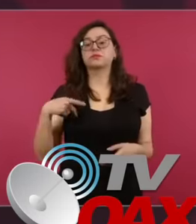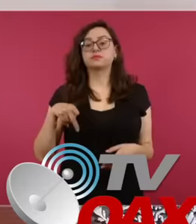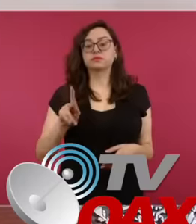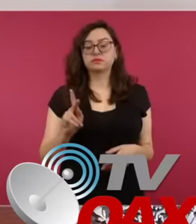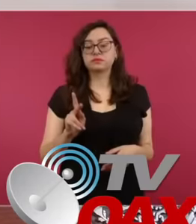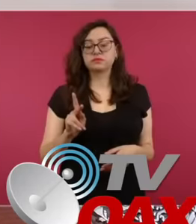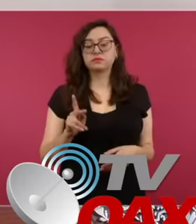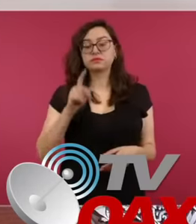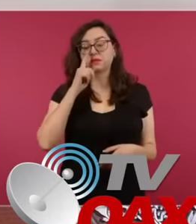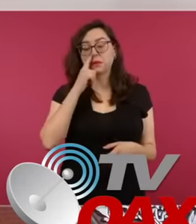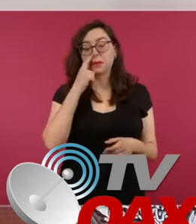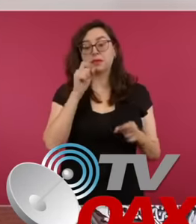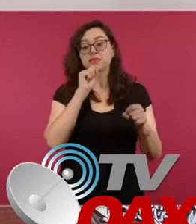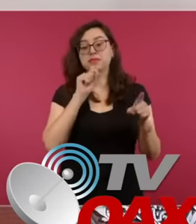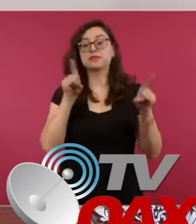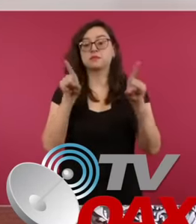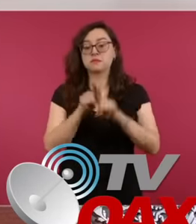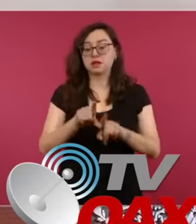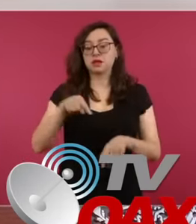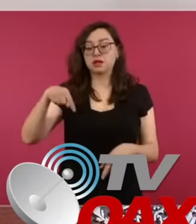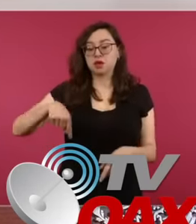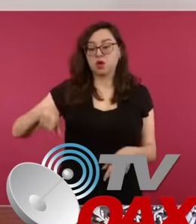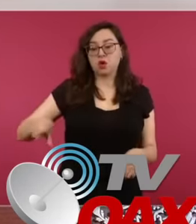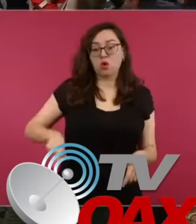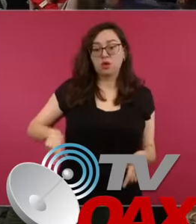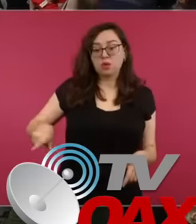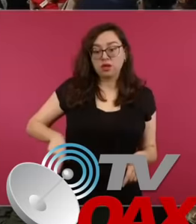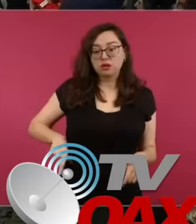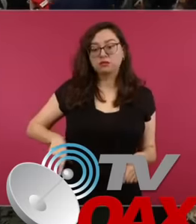gente honesta, como Jesús,